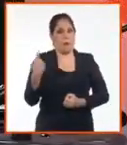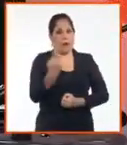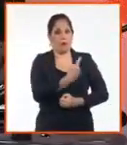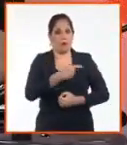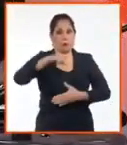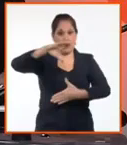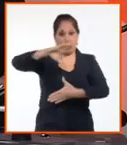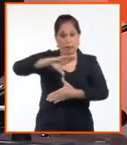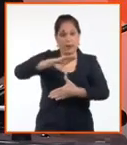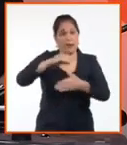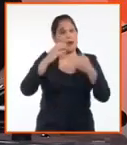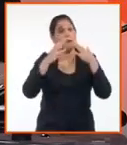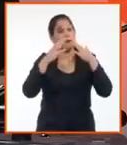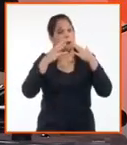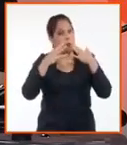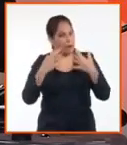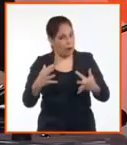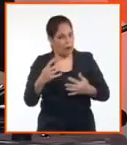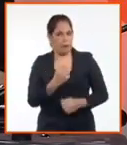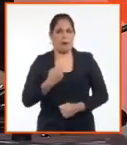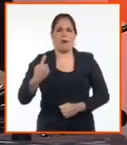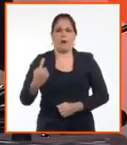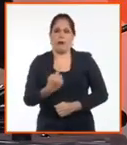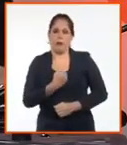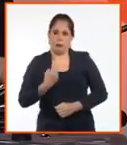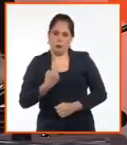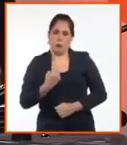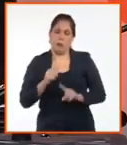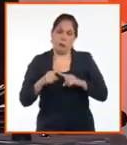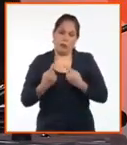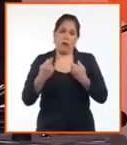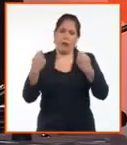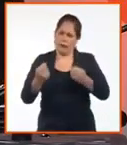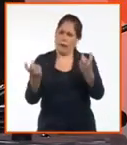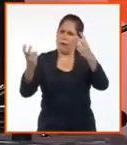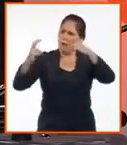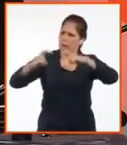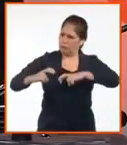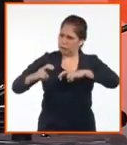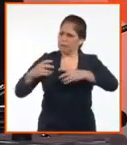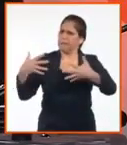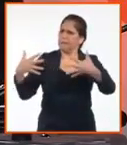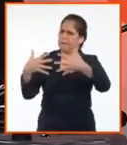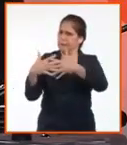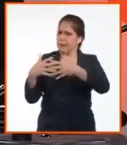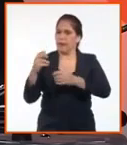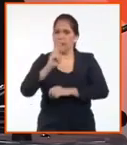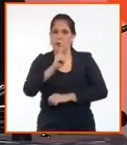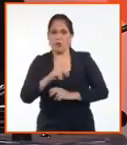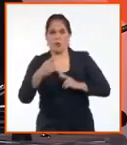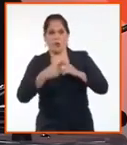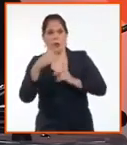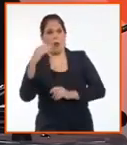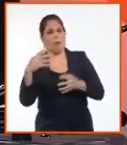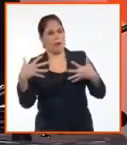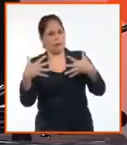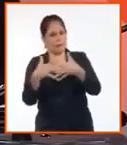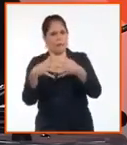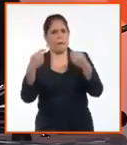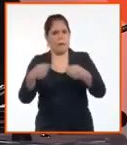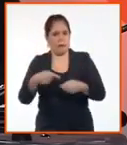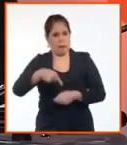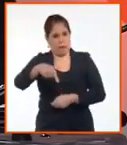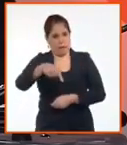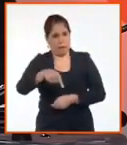notorio importante simbólico es acercamiento también de las relaciones entre venezuela y colombia que han anunciado también